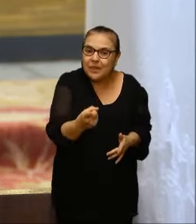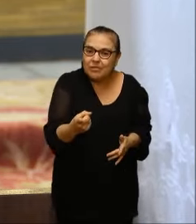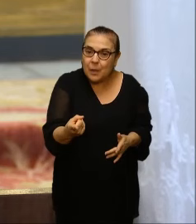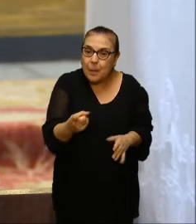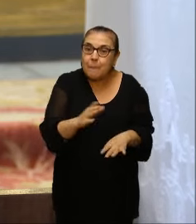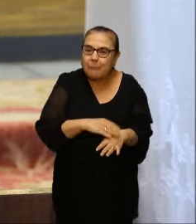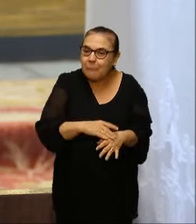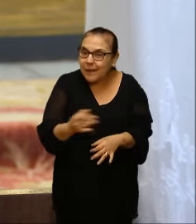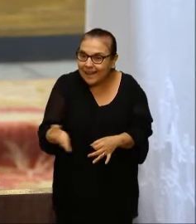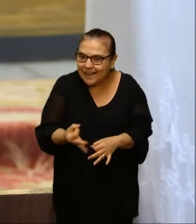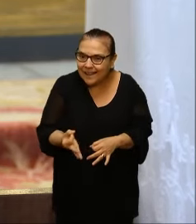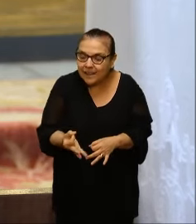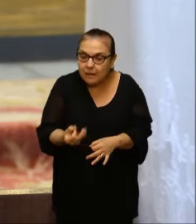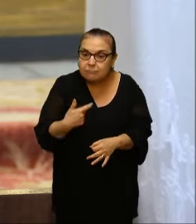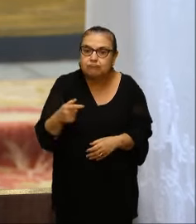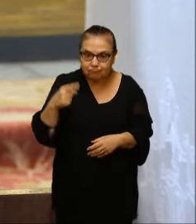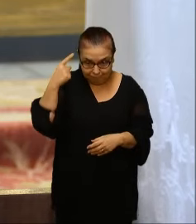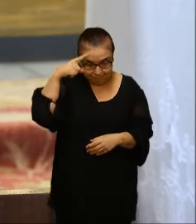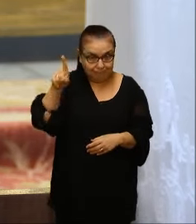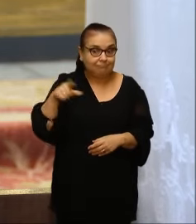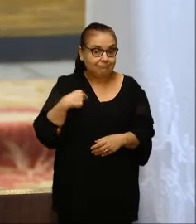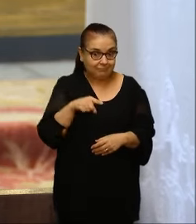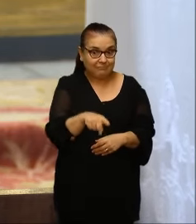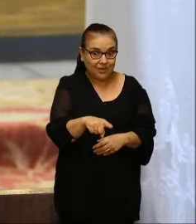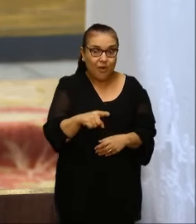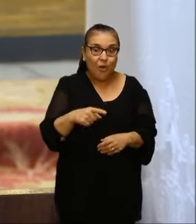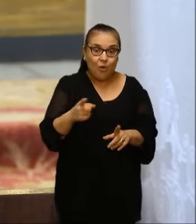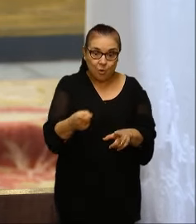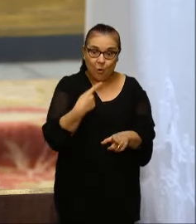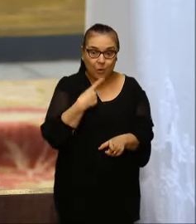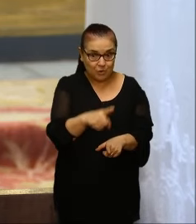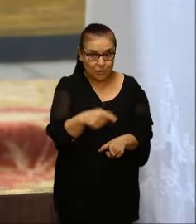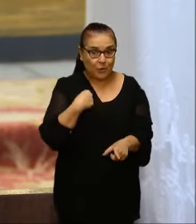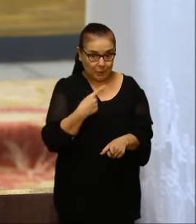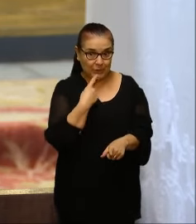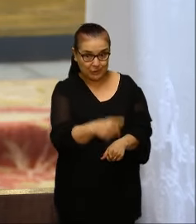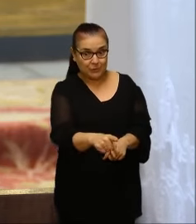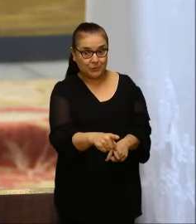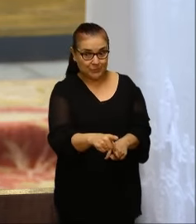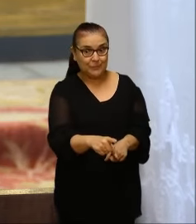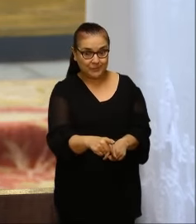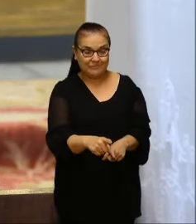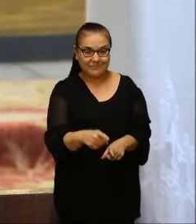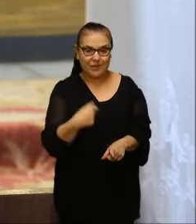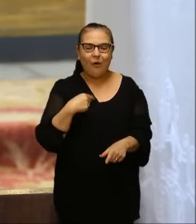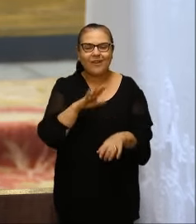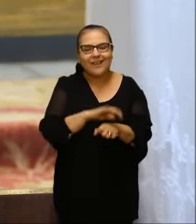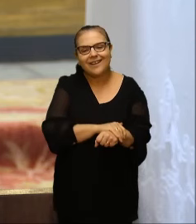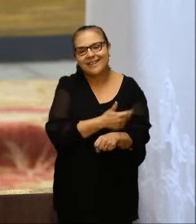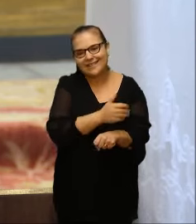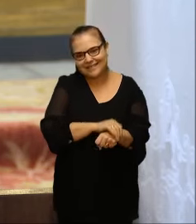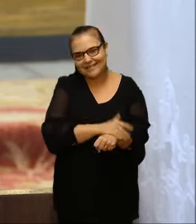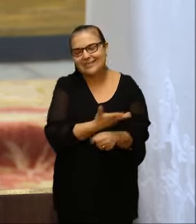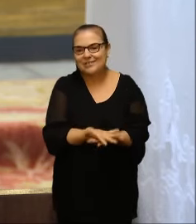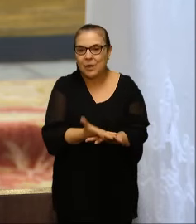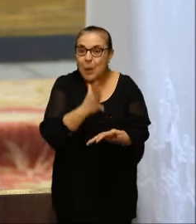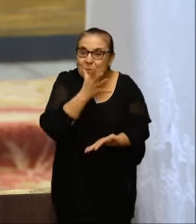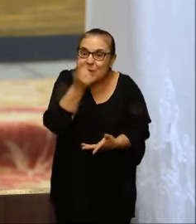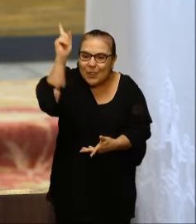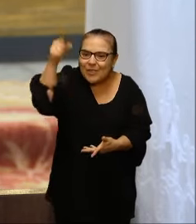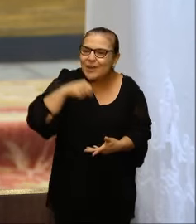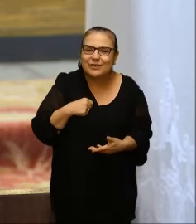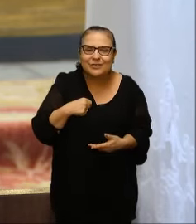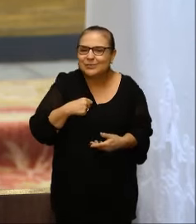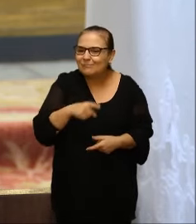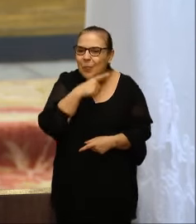qué? Para decirte, oye, luego después, nunca digas que no te lo he ido advirtiendo, con cariño. Porque Dios es